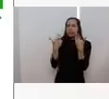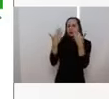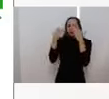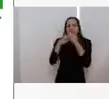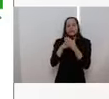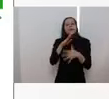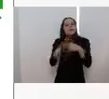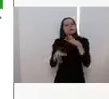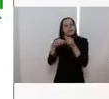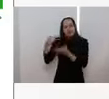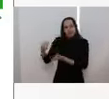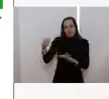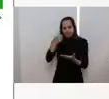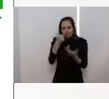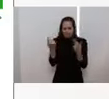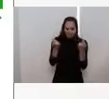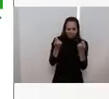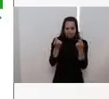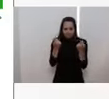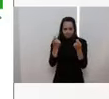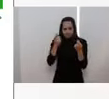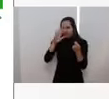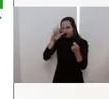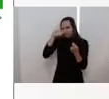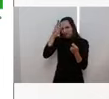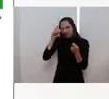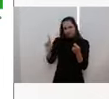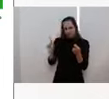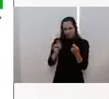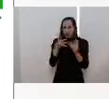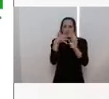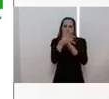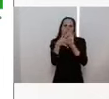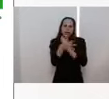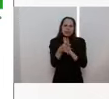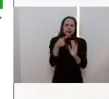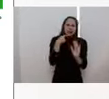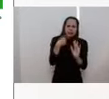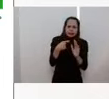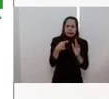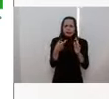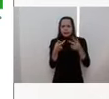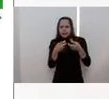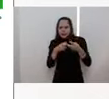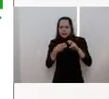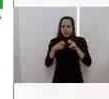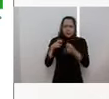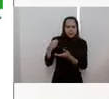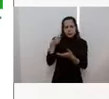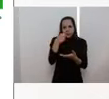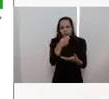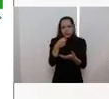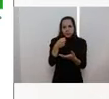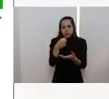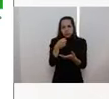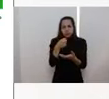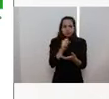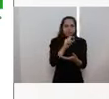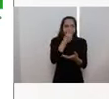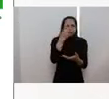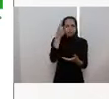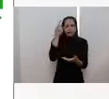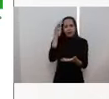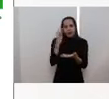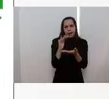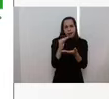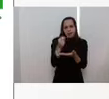gestión financiera y ahí más adelante les van a contar las dificultades que tuvimos por primero una reducción